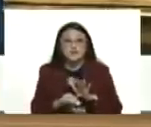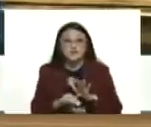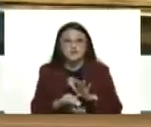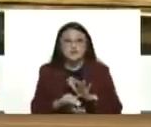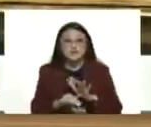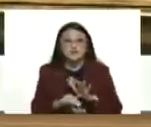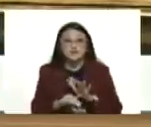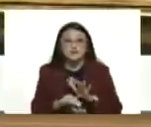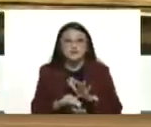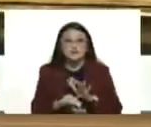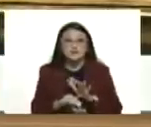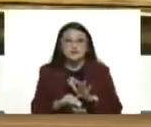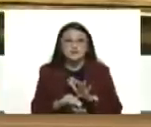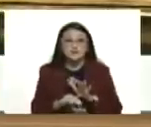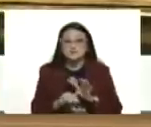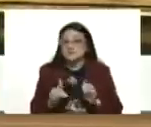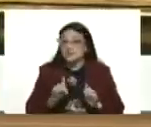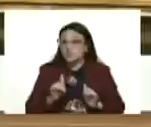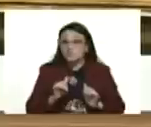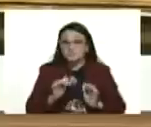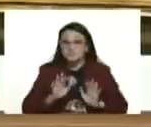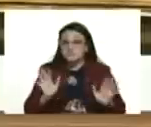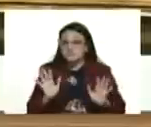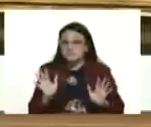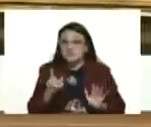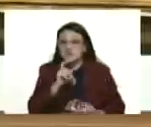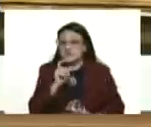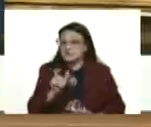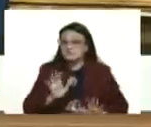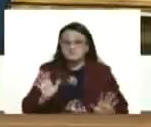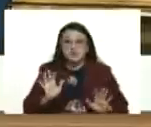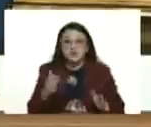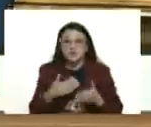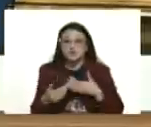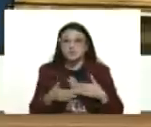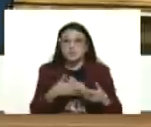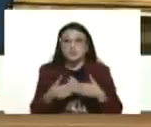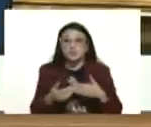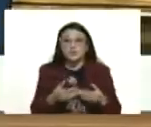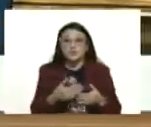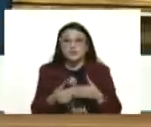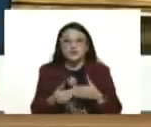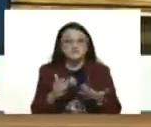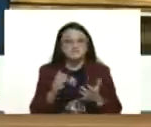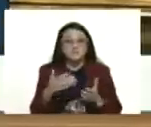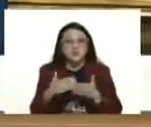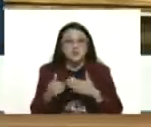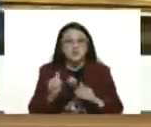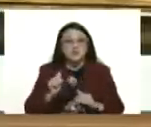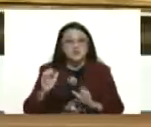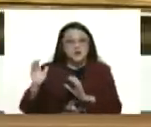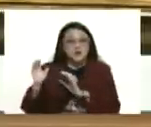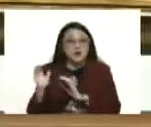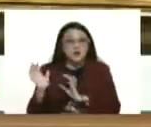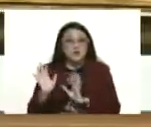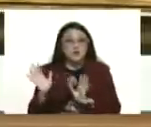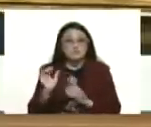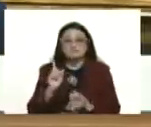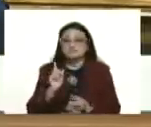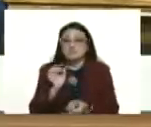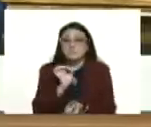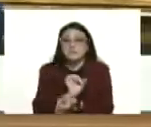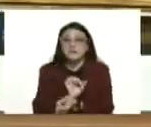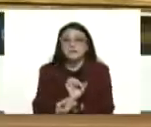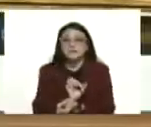Las ladronas y los ladrones, estén donde estén, sean quien sea, ejerzan el cargo que ejerzan, van presos.